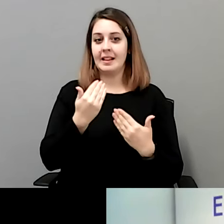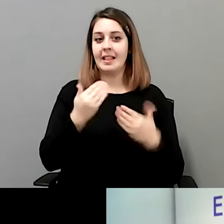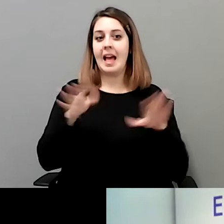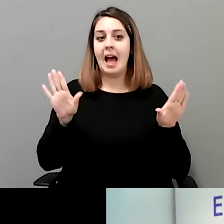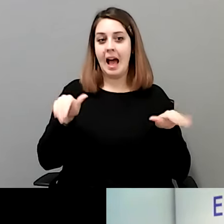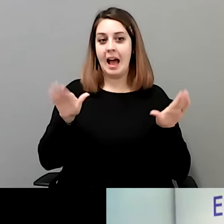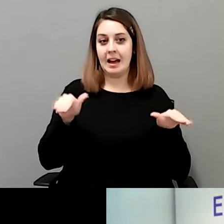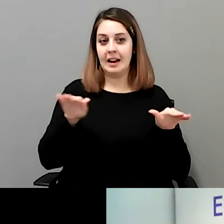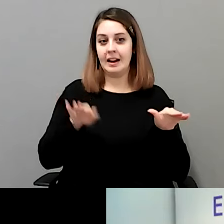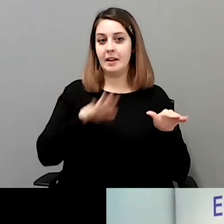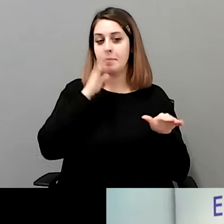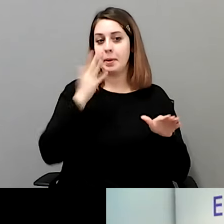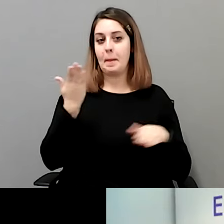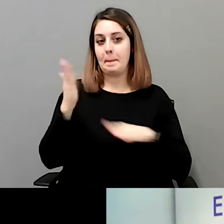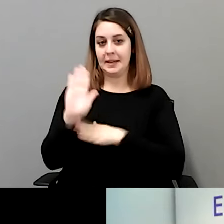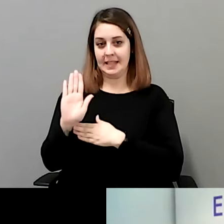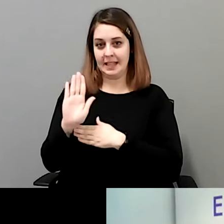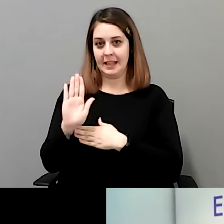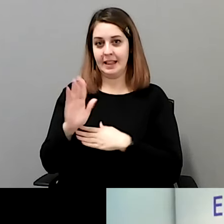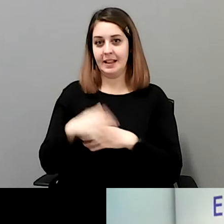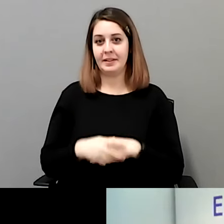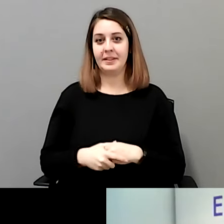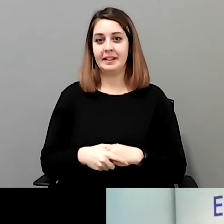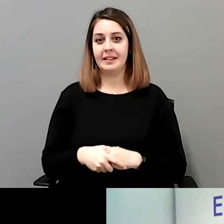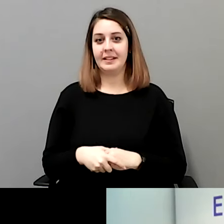tu presentación.